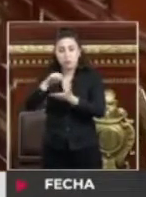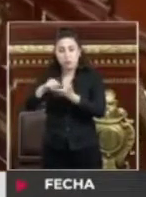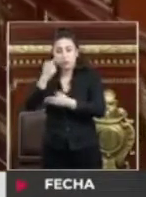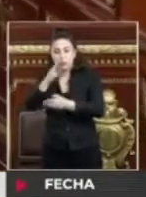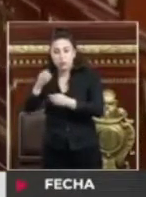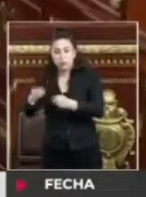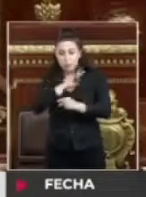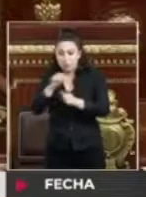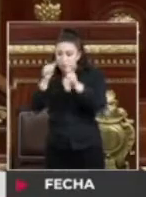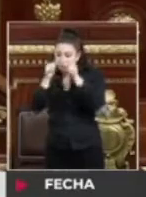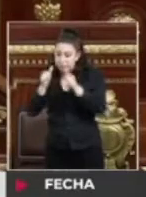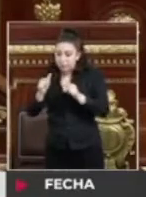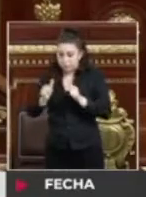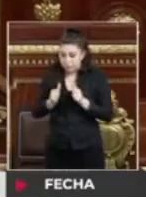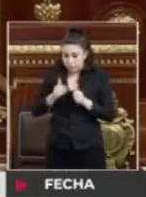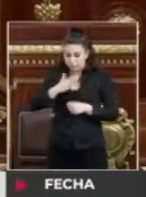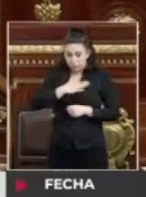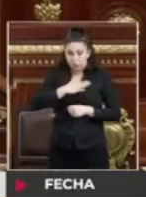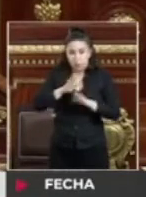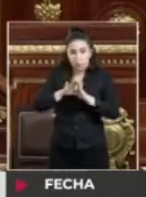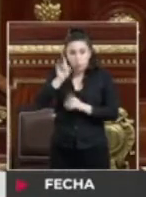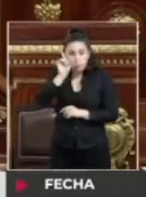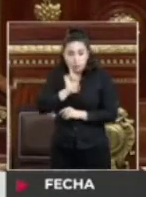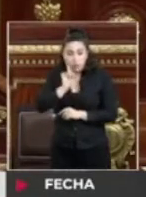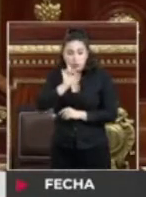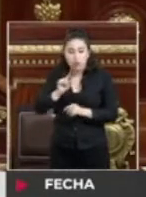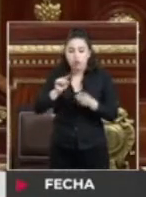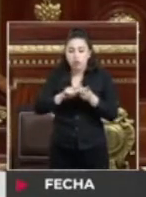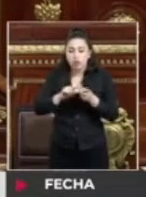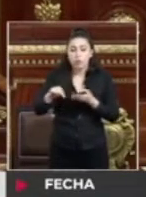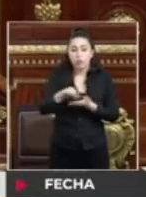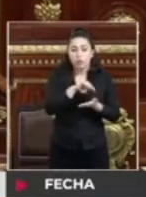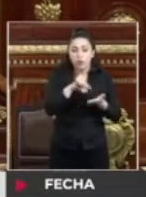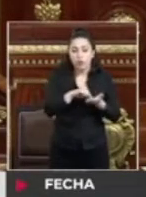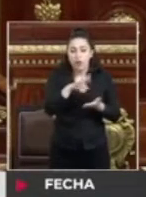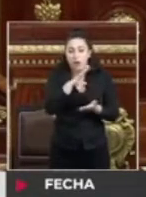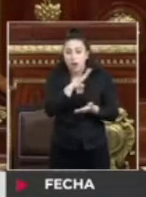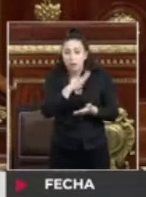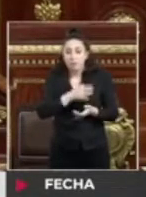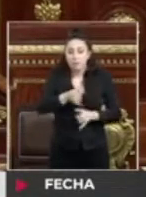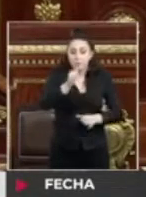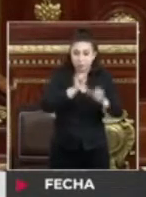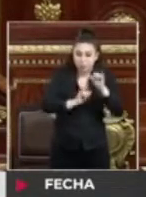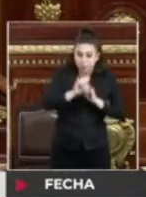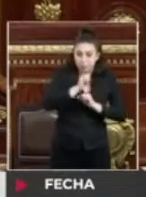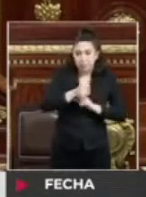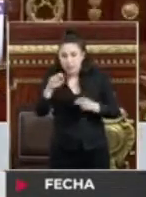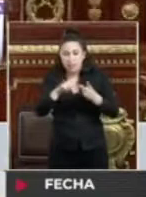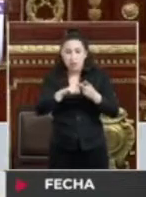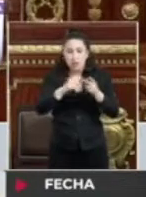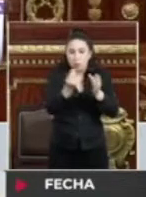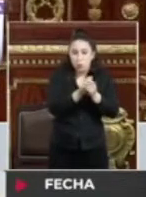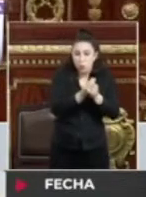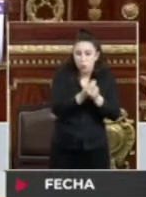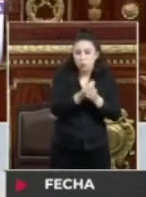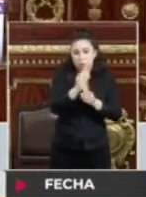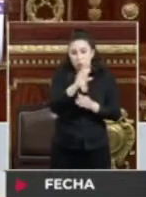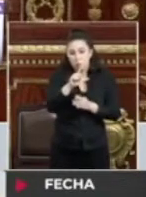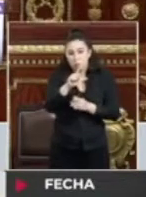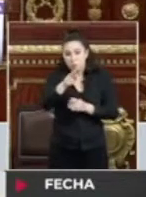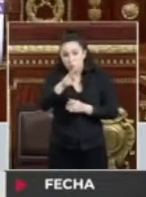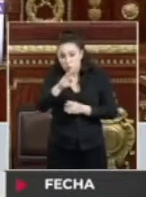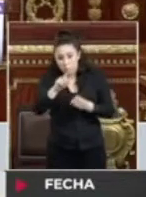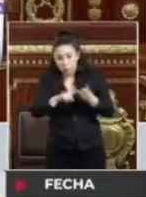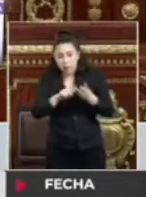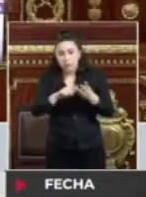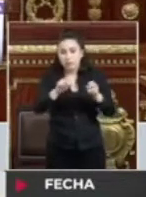bebidas alcohólicas. La legisladora explicó que de acuerdo con la Ley de Establecimientos Mercantiles de la Ciudad de México, los establecimientos de impacto